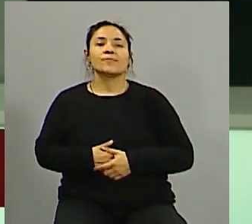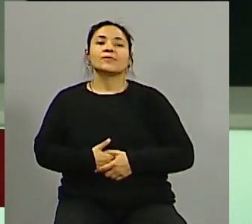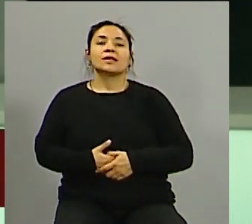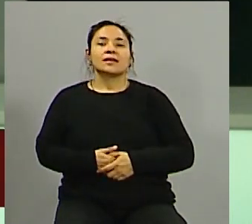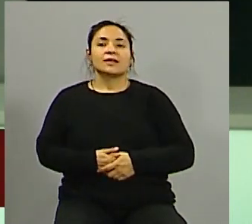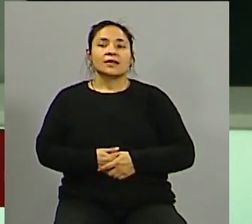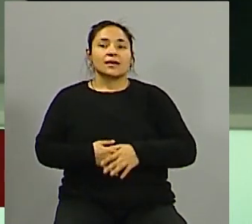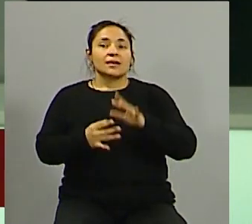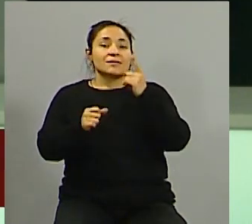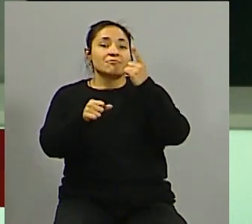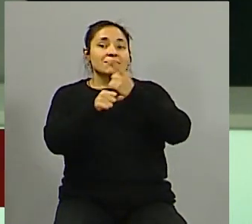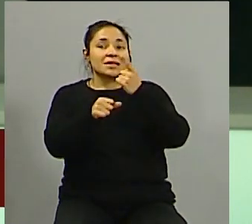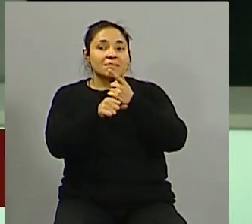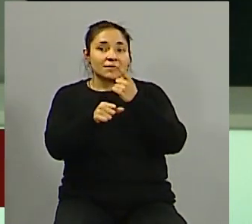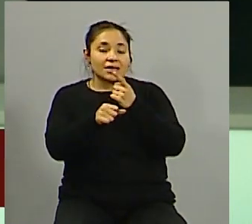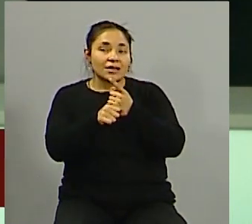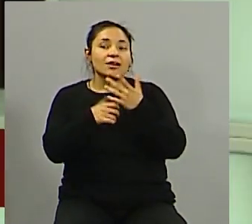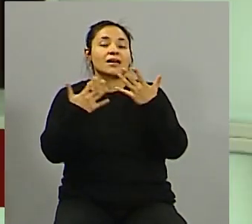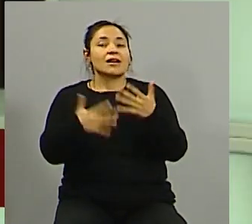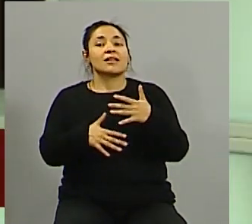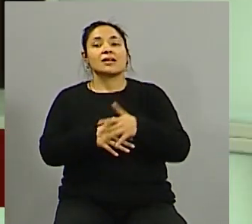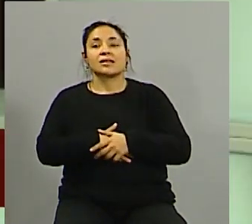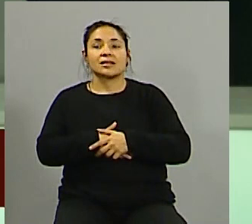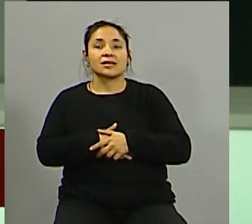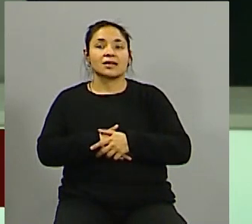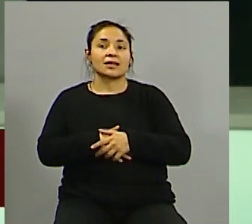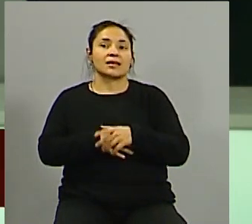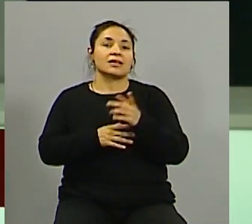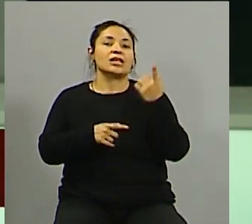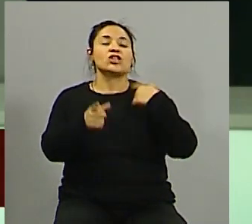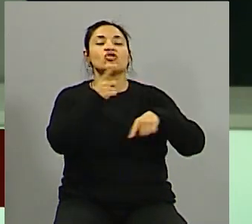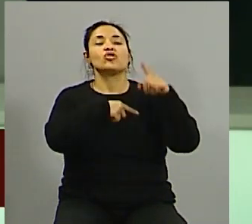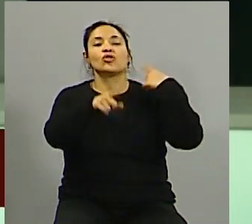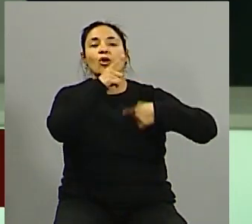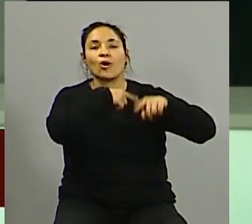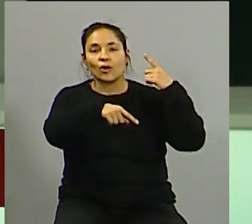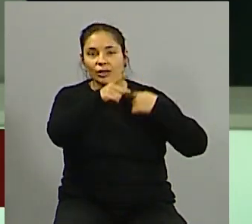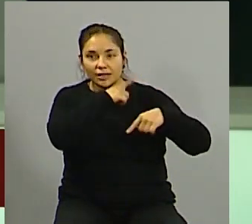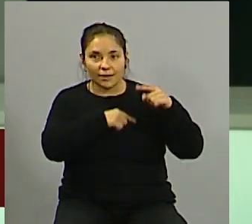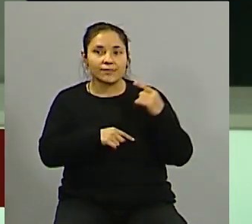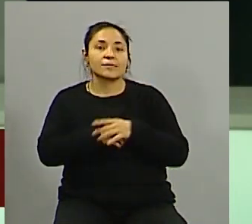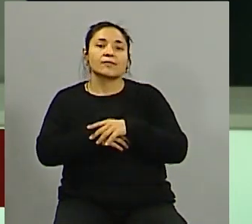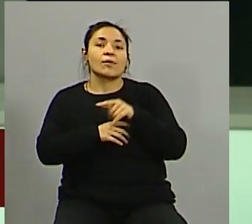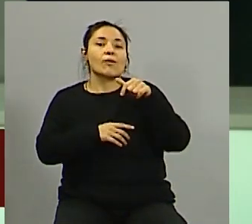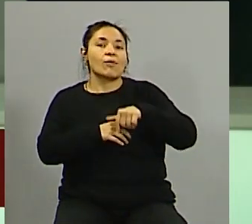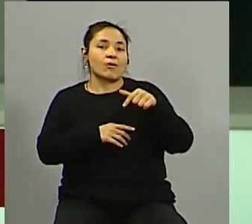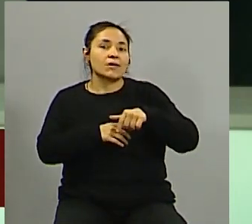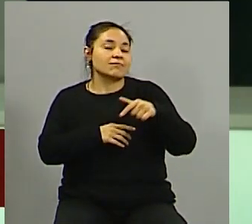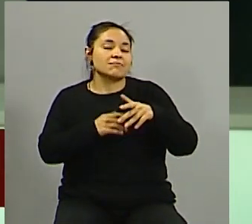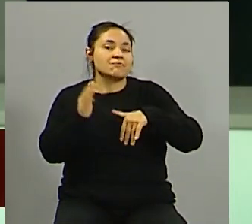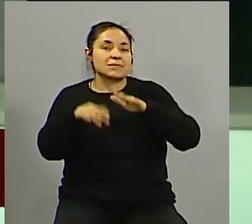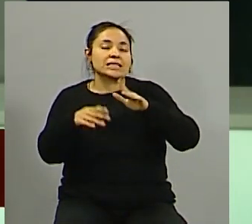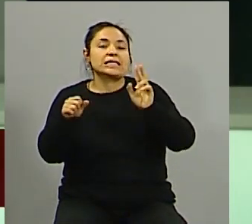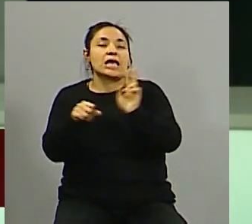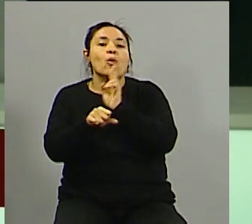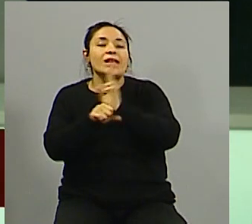Primero, digamos, haciendo un recorrido, rasgos, sí. un recorrido histórico de lo que significa. Hoy en día es la seguridad social, en algún momento